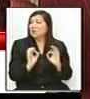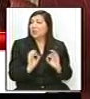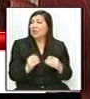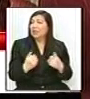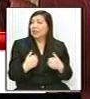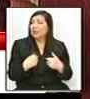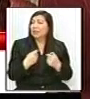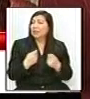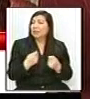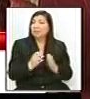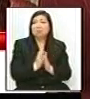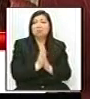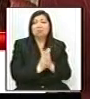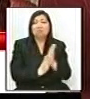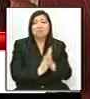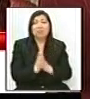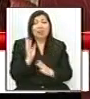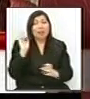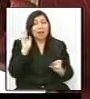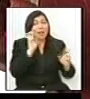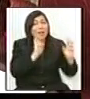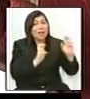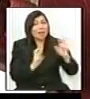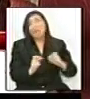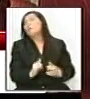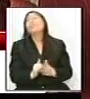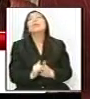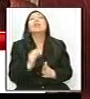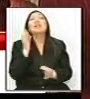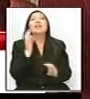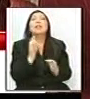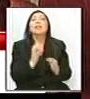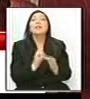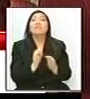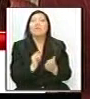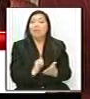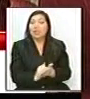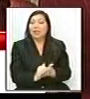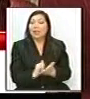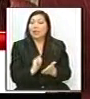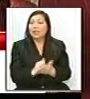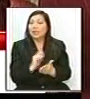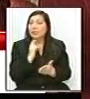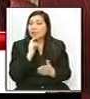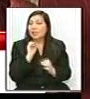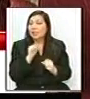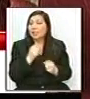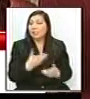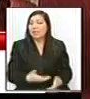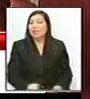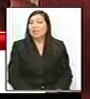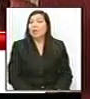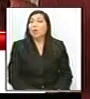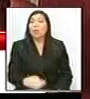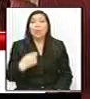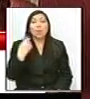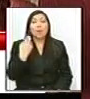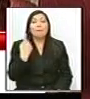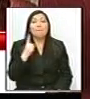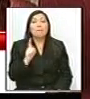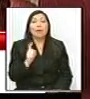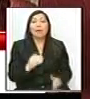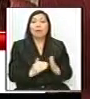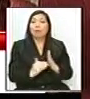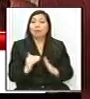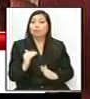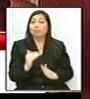que existir el beneficio de la duda y la fe de que sea así. Una política para las